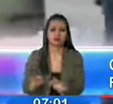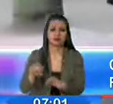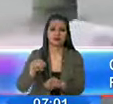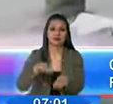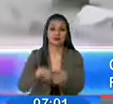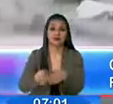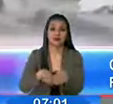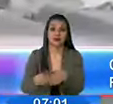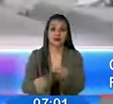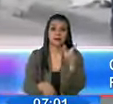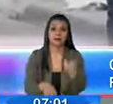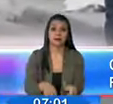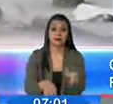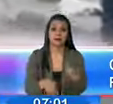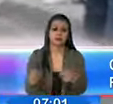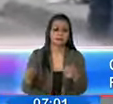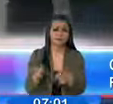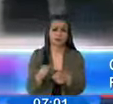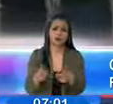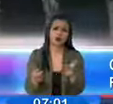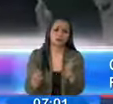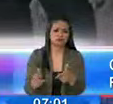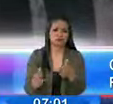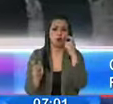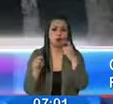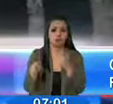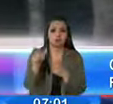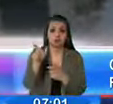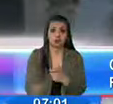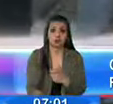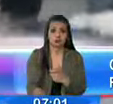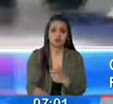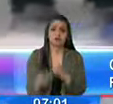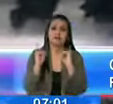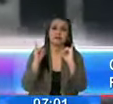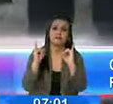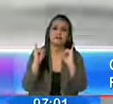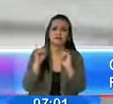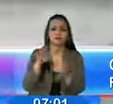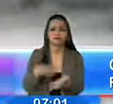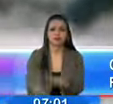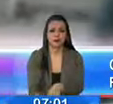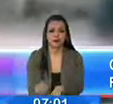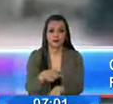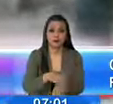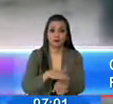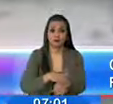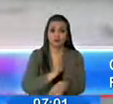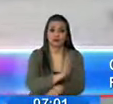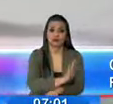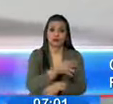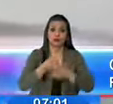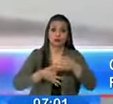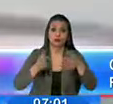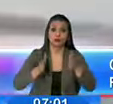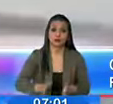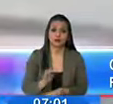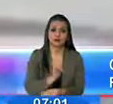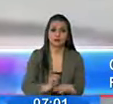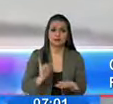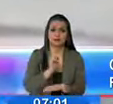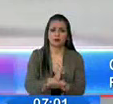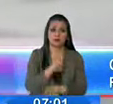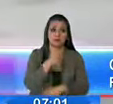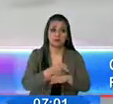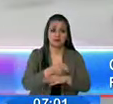Ibarra. Una herida en el tórax acabó con la vida del hombre, que llegó por diversión y encontró la muerte. El juez penal de Imbabura emitió las boletas de captura